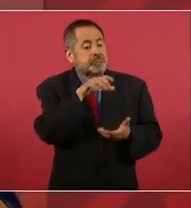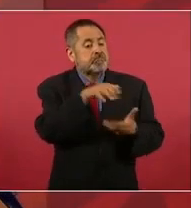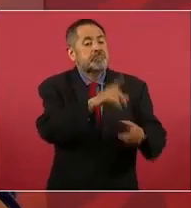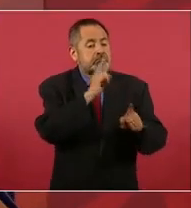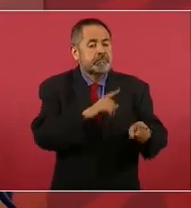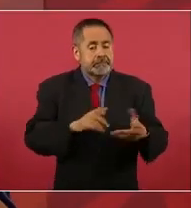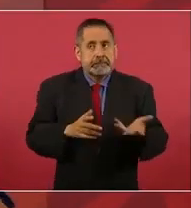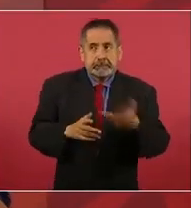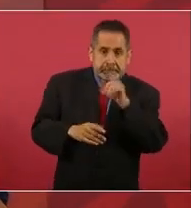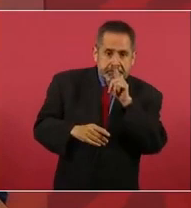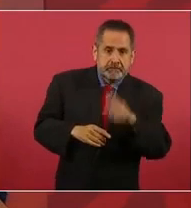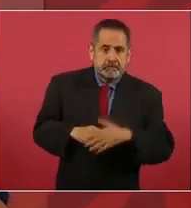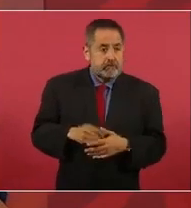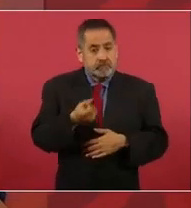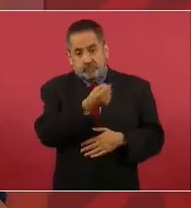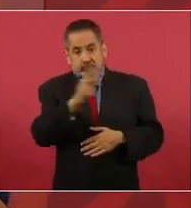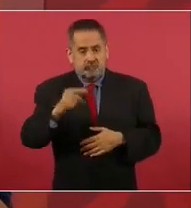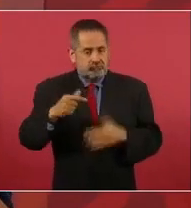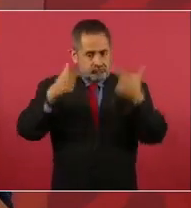gente de la academia,